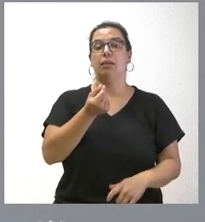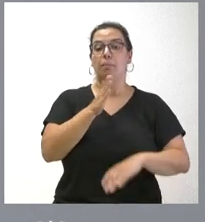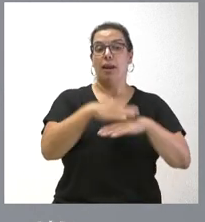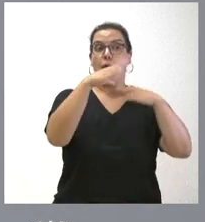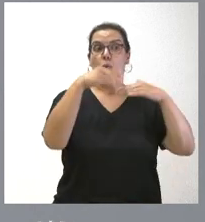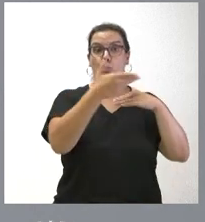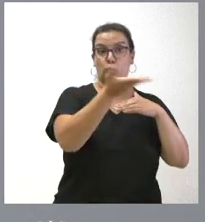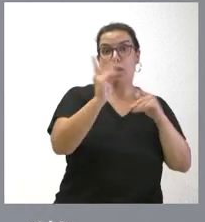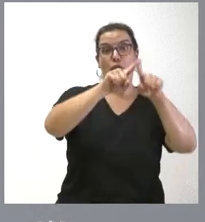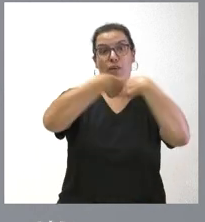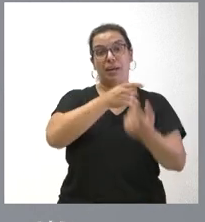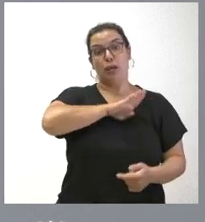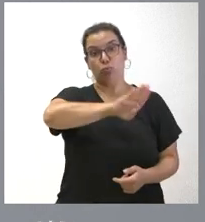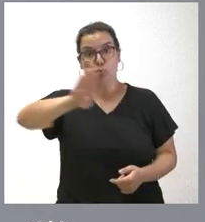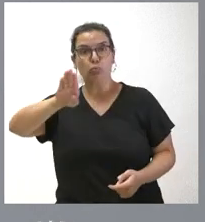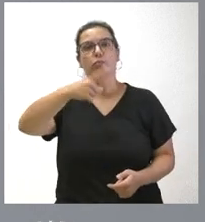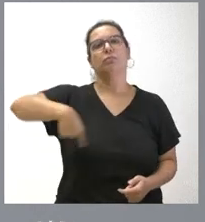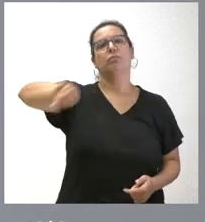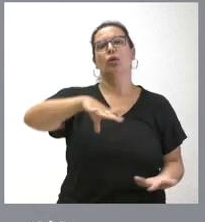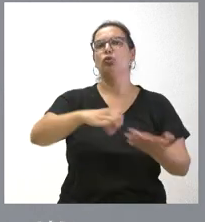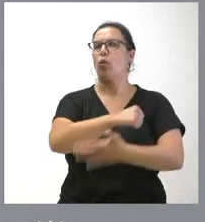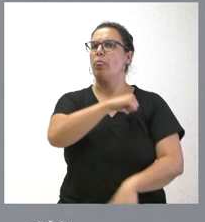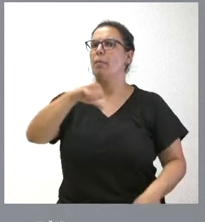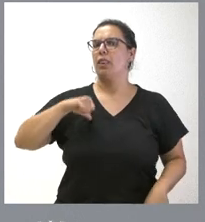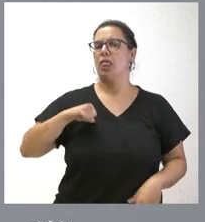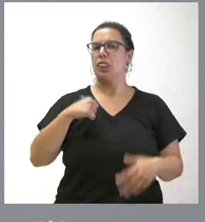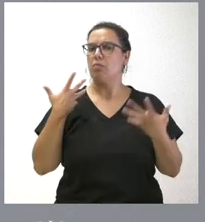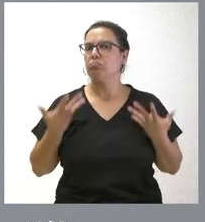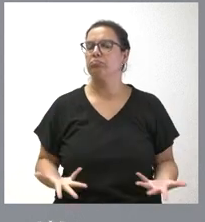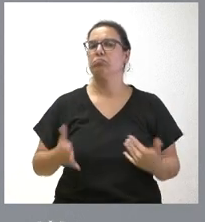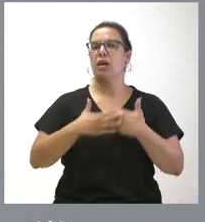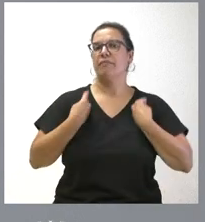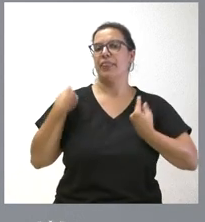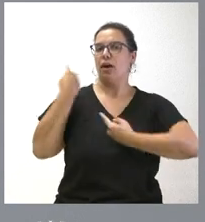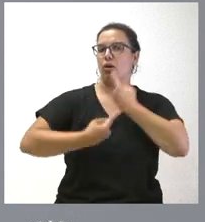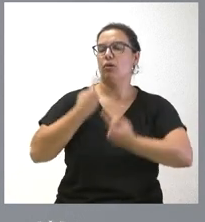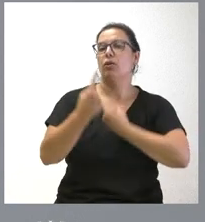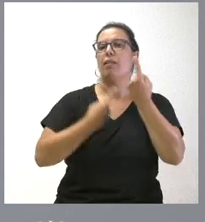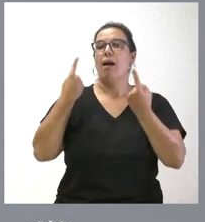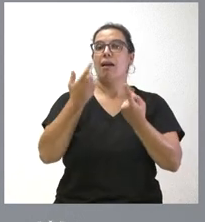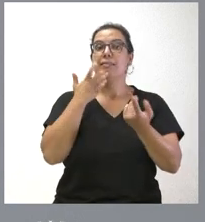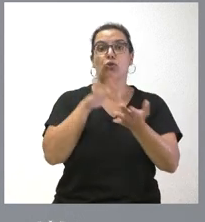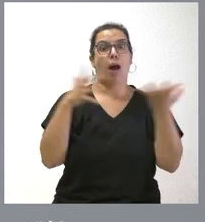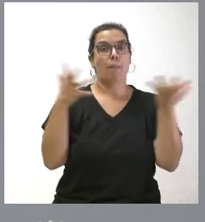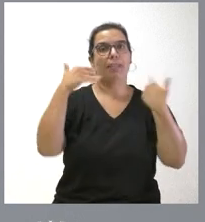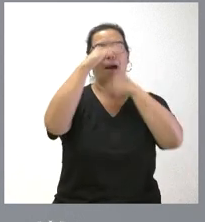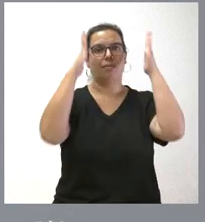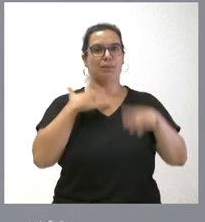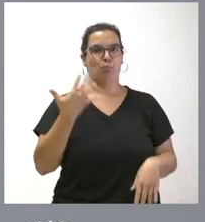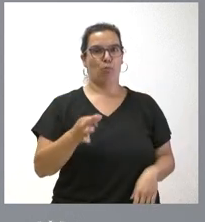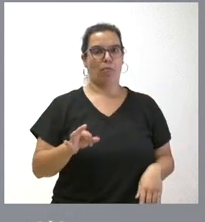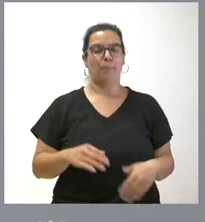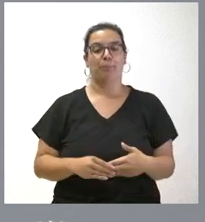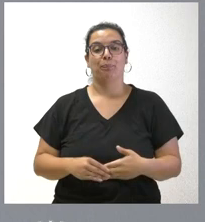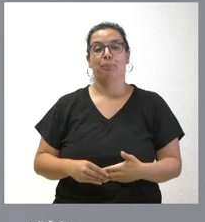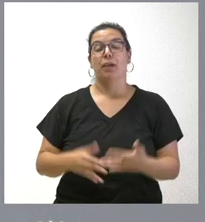los usuarios como los familiares gocen de una gran Independencia en su vida cotidiana y se atiendan situaciones de emergencia el